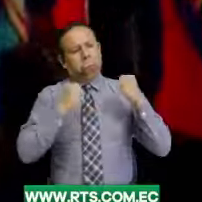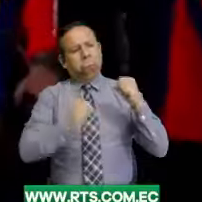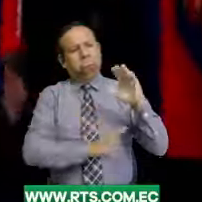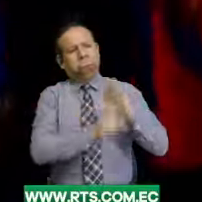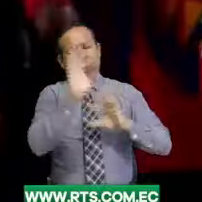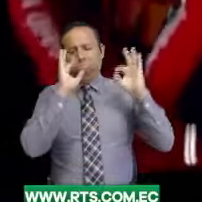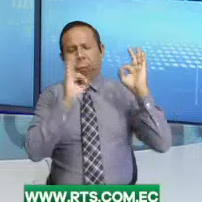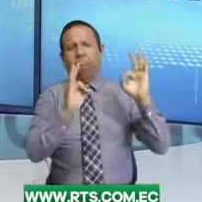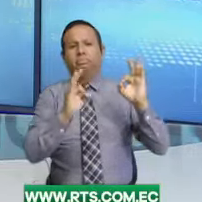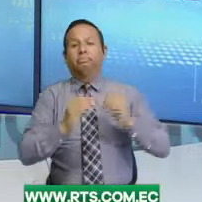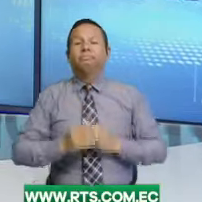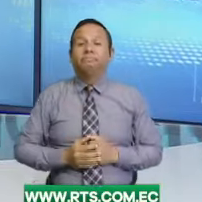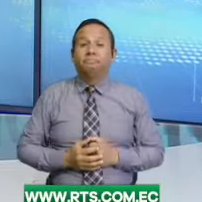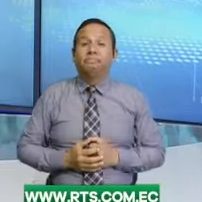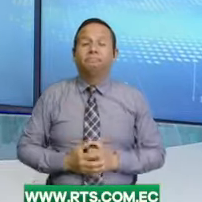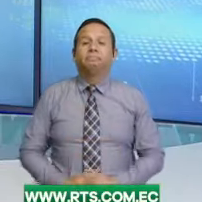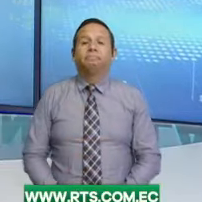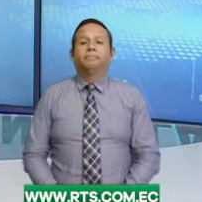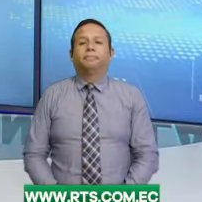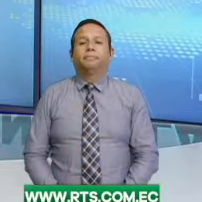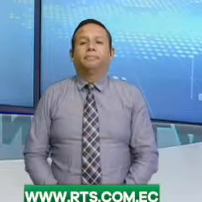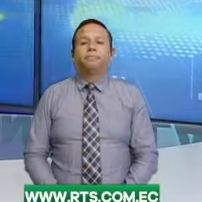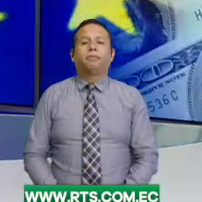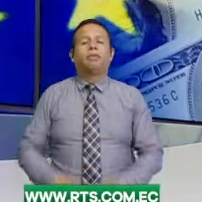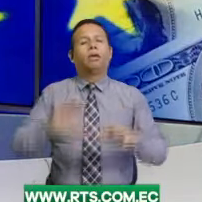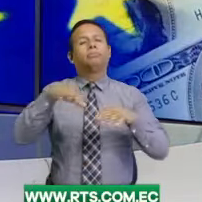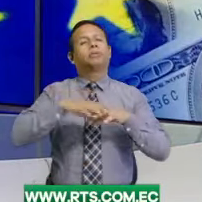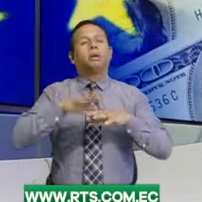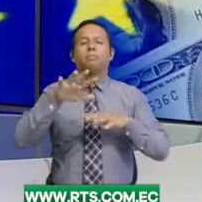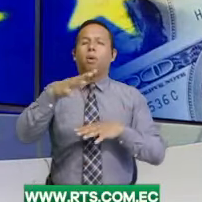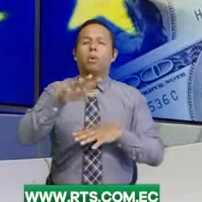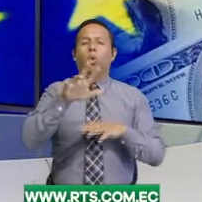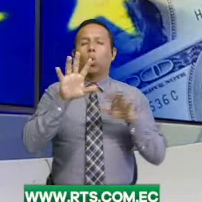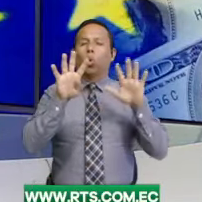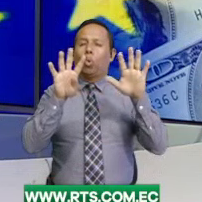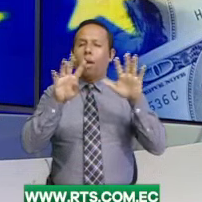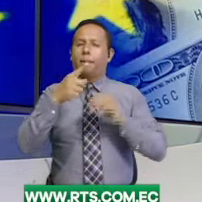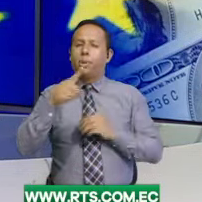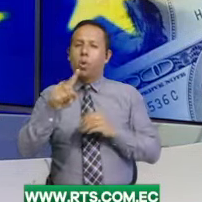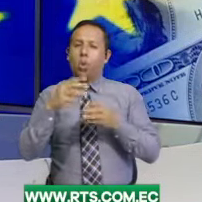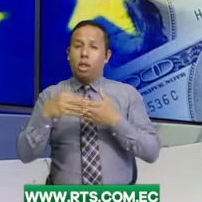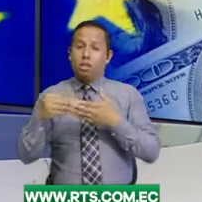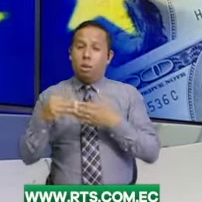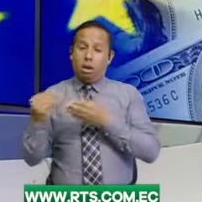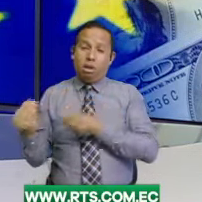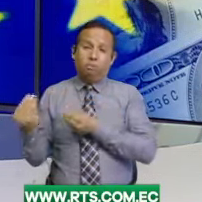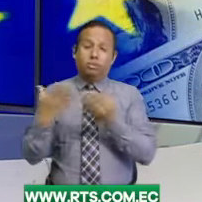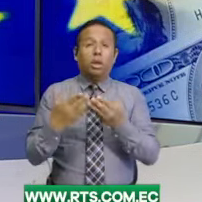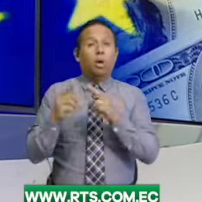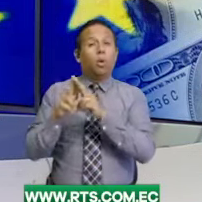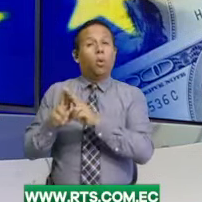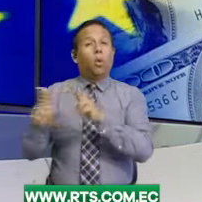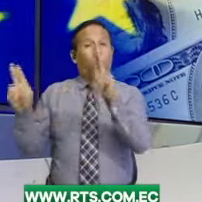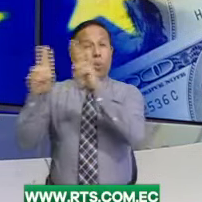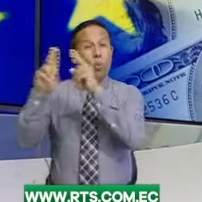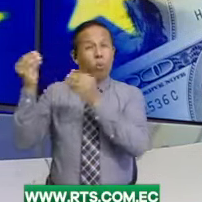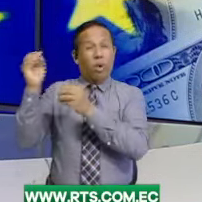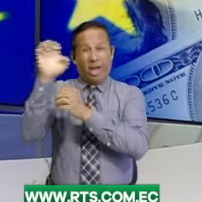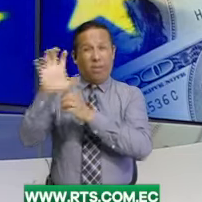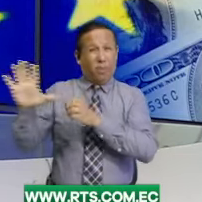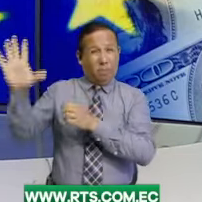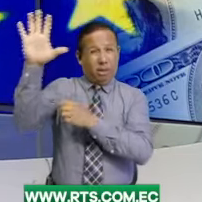Morán. En otros temas, alrededor de 9 millones de dólares se destinará a la Unión Europea en proyectos de